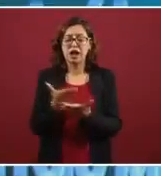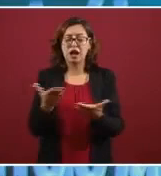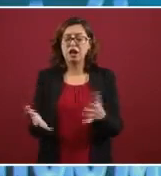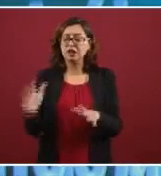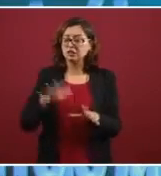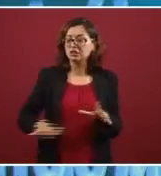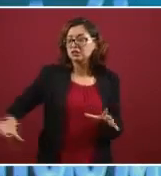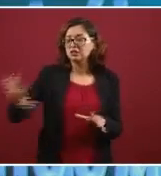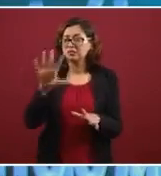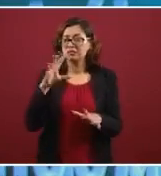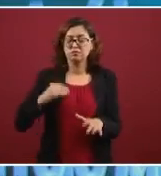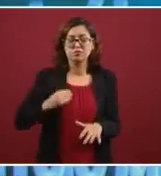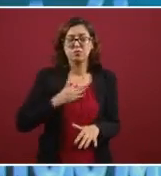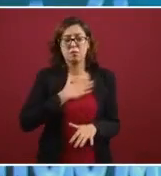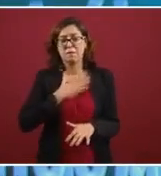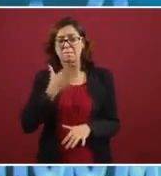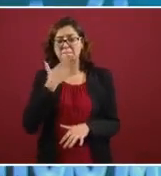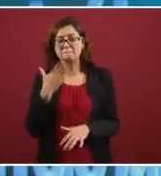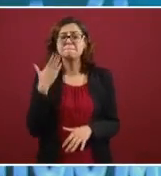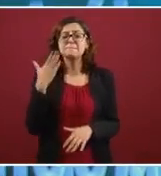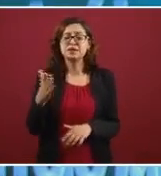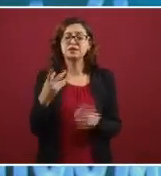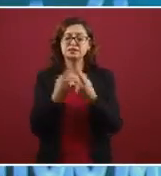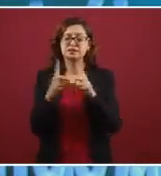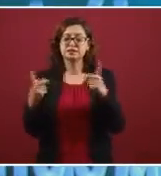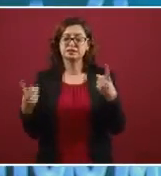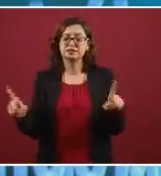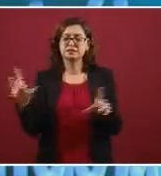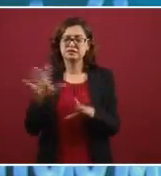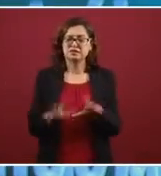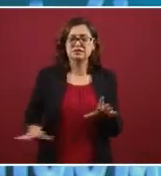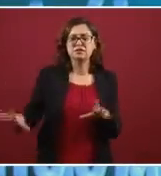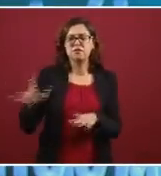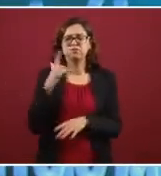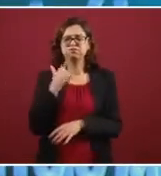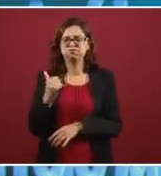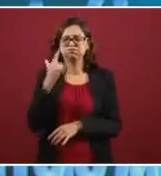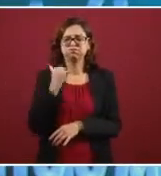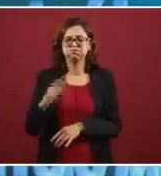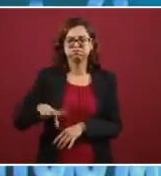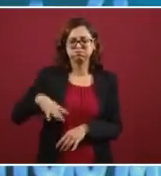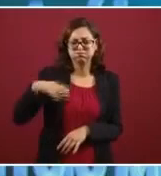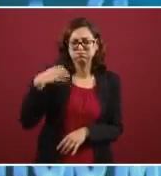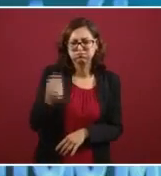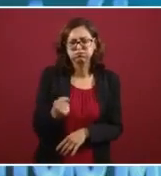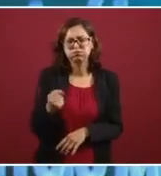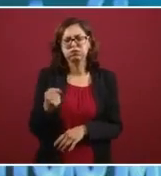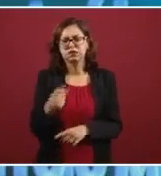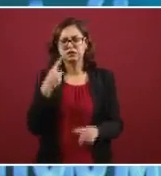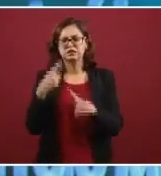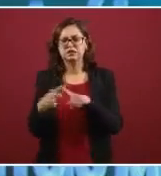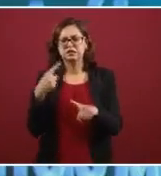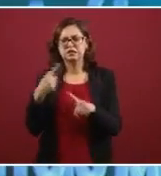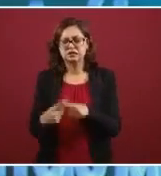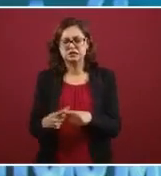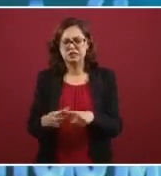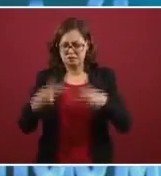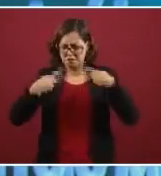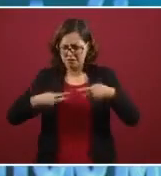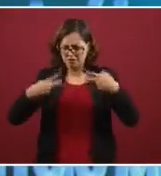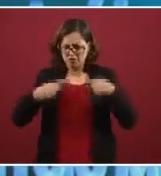bienestar, por apuntalar el desarrollo social, es un esfuerzo que tiene rostros concretos,